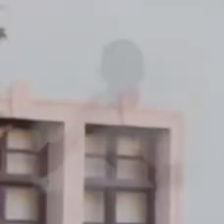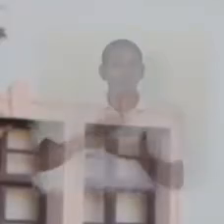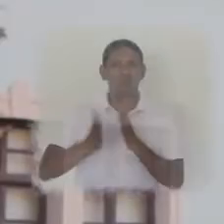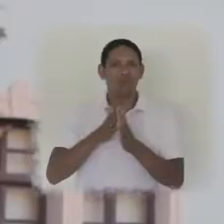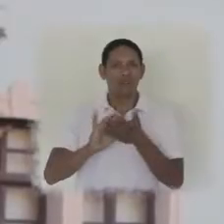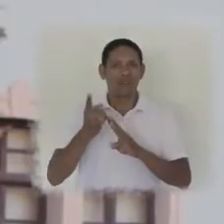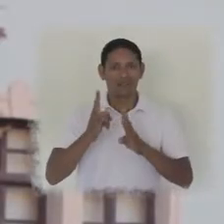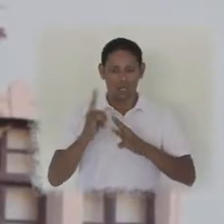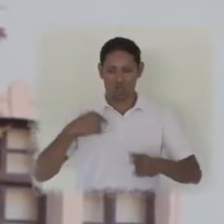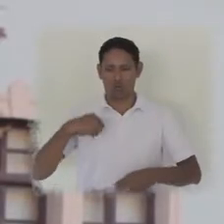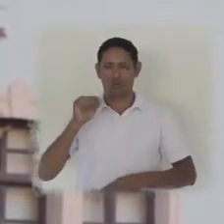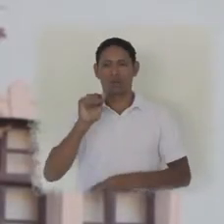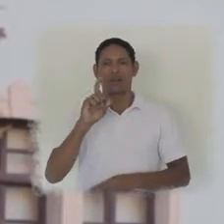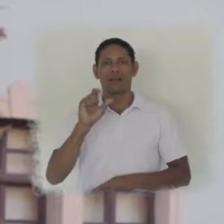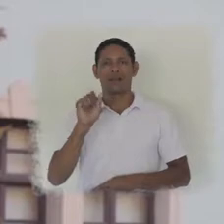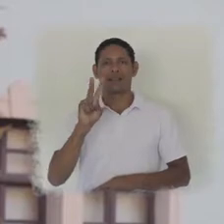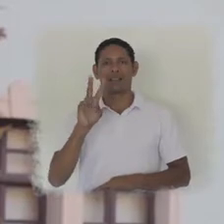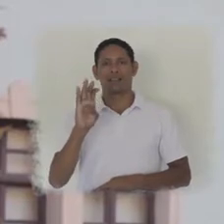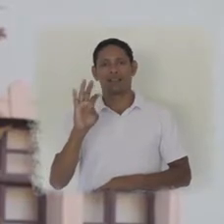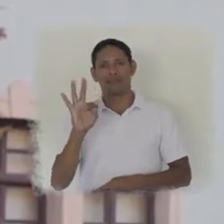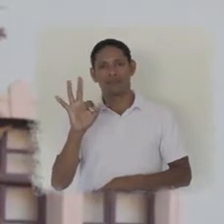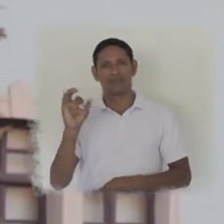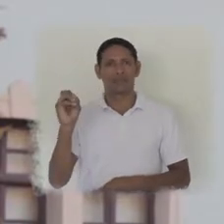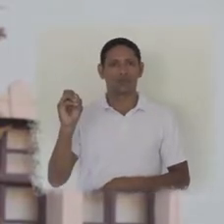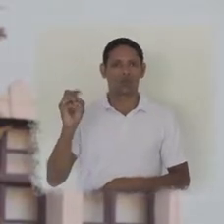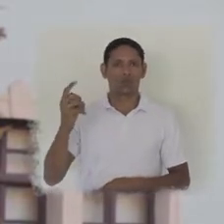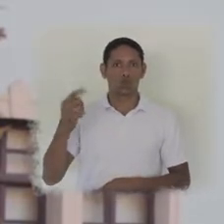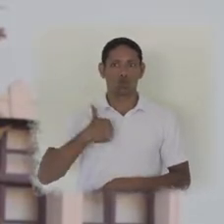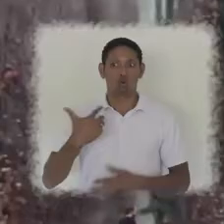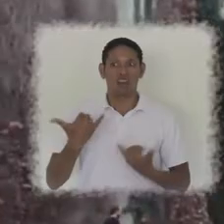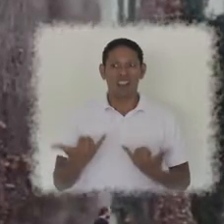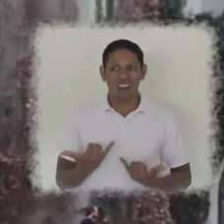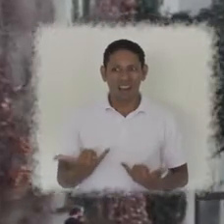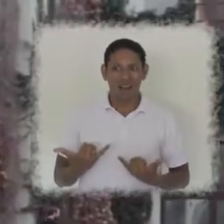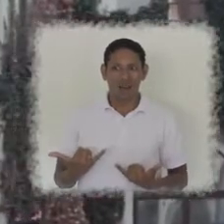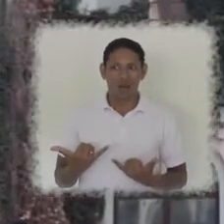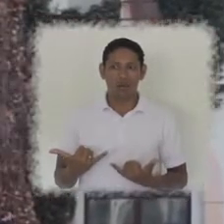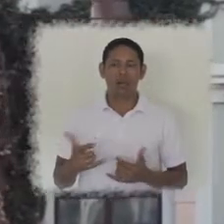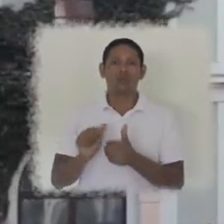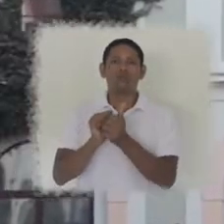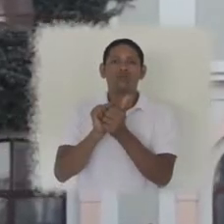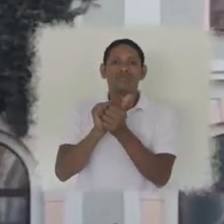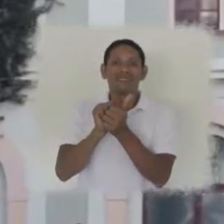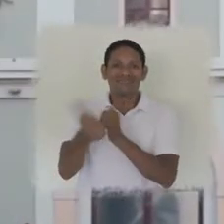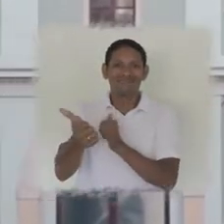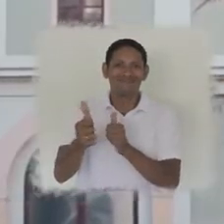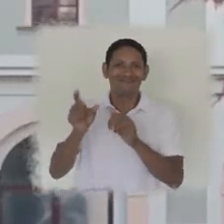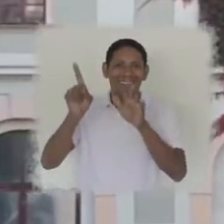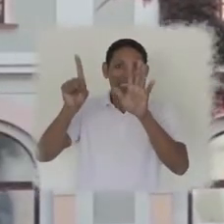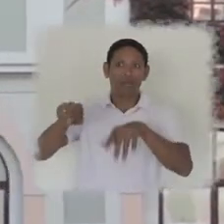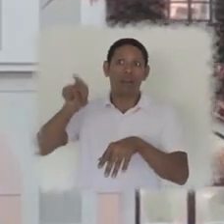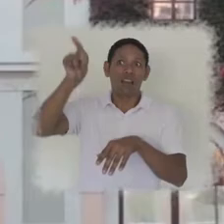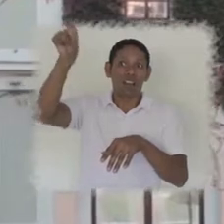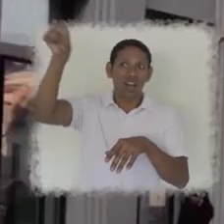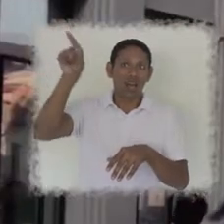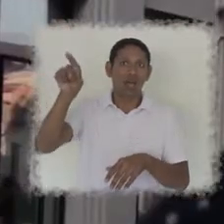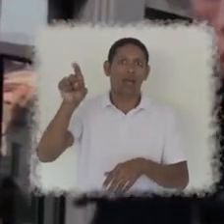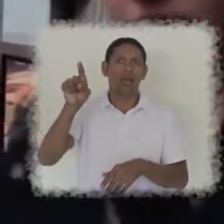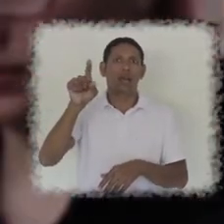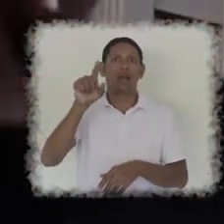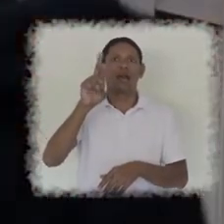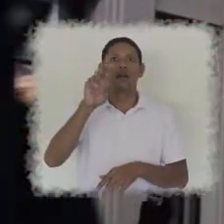Hola comunidad unimagdalenense, mi nombre es Alberto Javier Martínez Mora y en este momento me encuentro cursando un semestre en el exterior en la